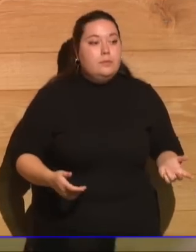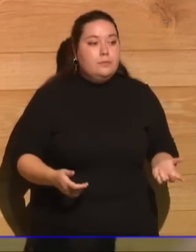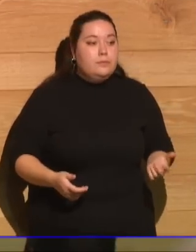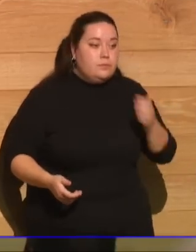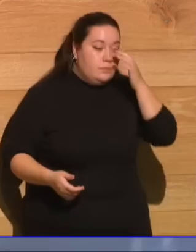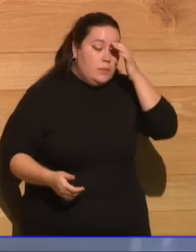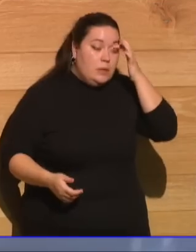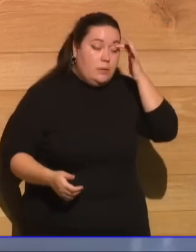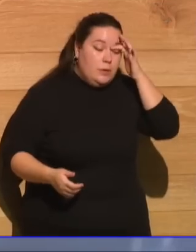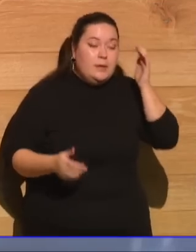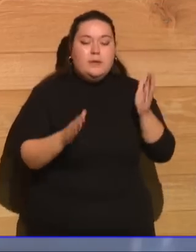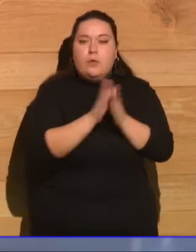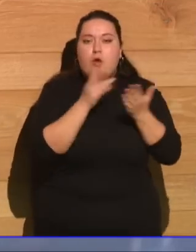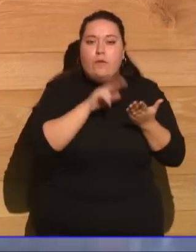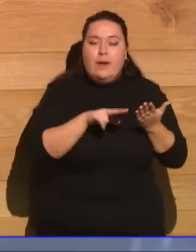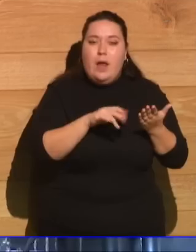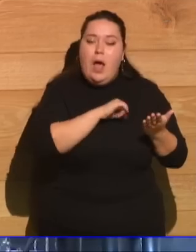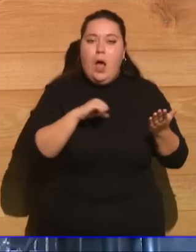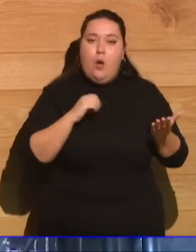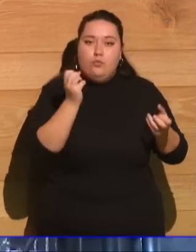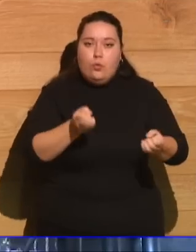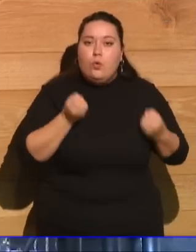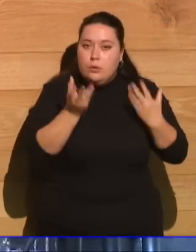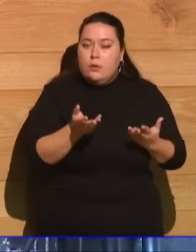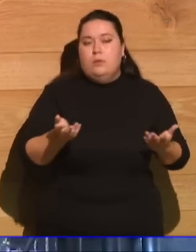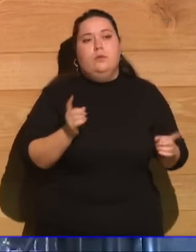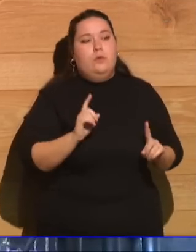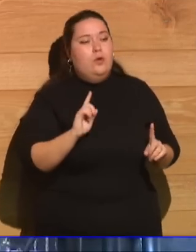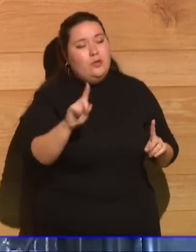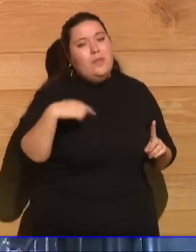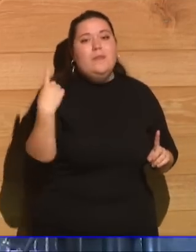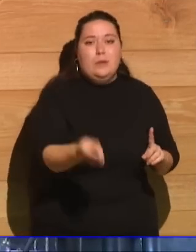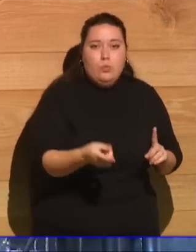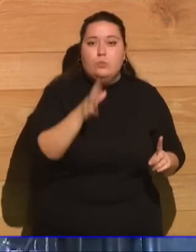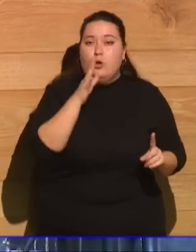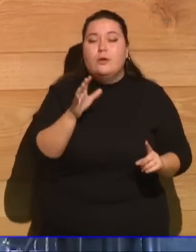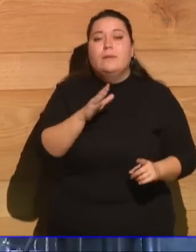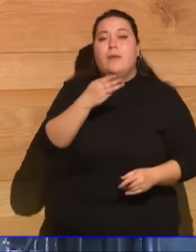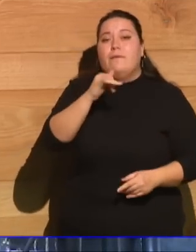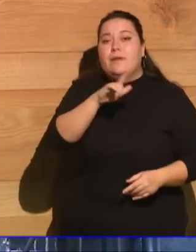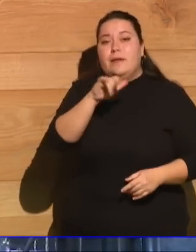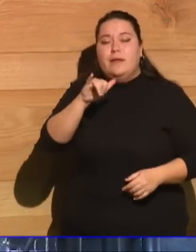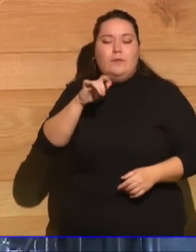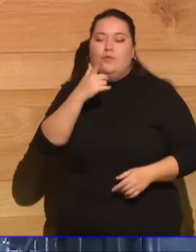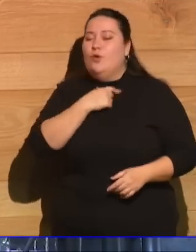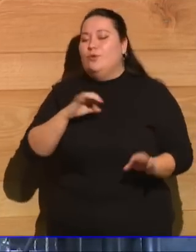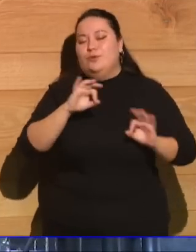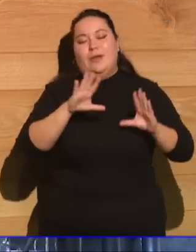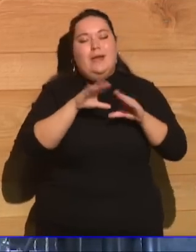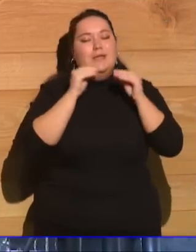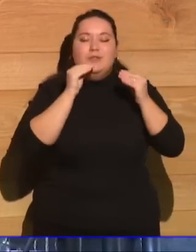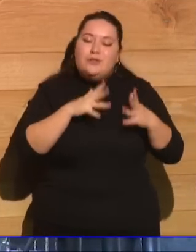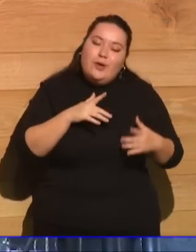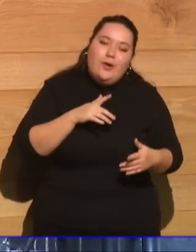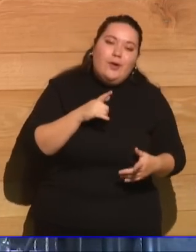novela autobiográfica, quiero recordar, ¿no? No, la novela autobiográfica se escribió después porque a Billy Hayes no le gustó nada que la historia